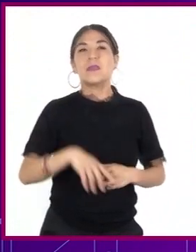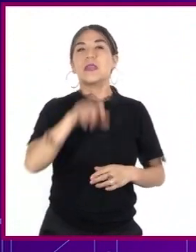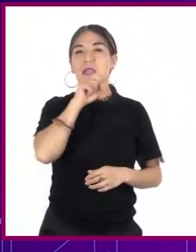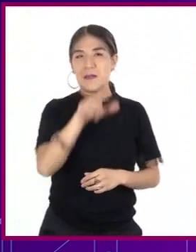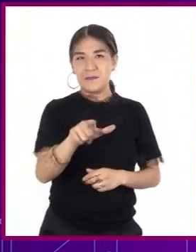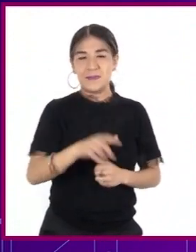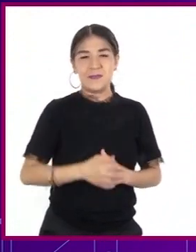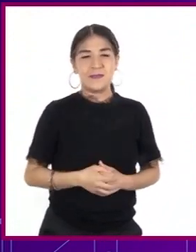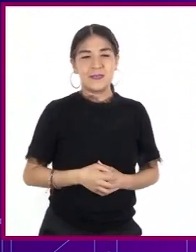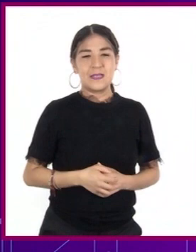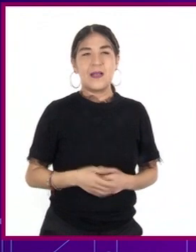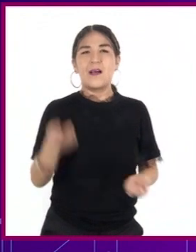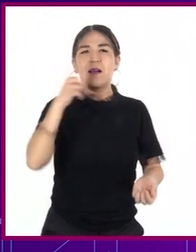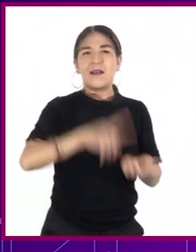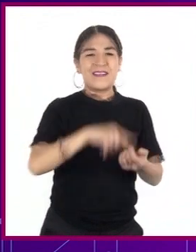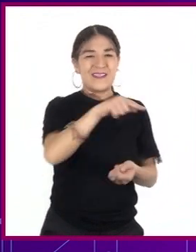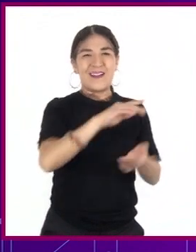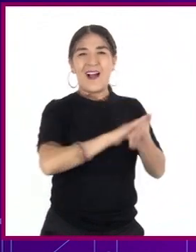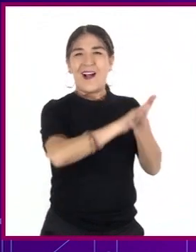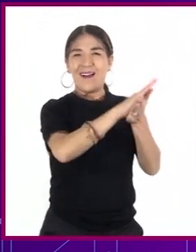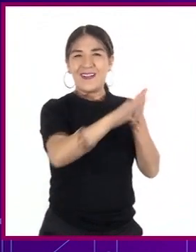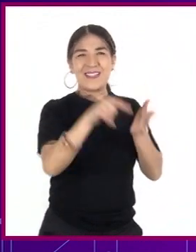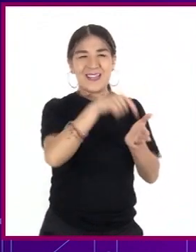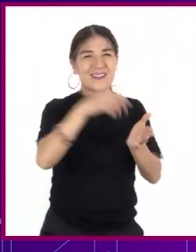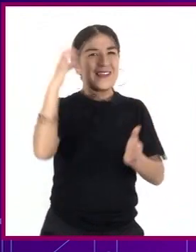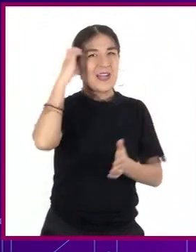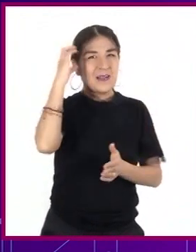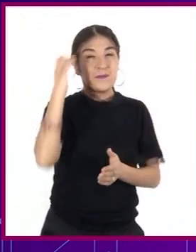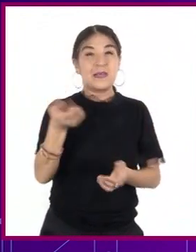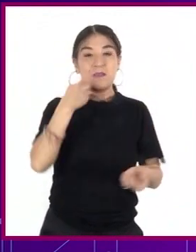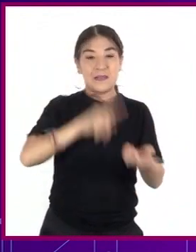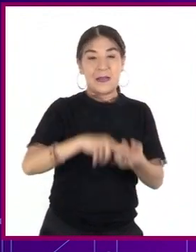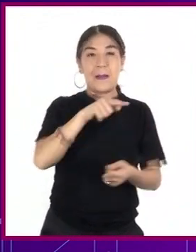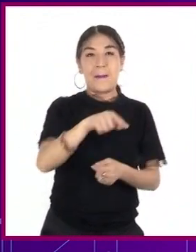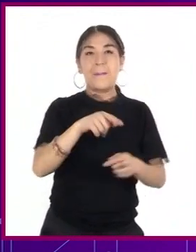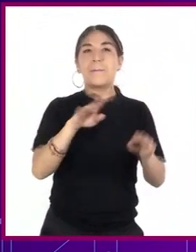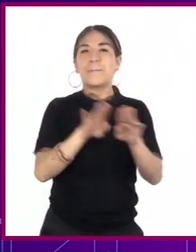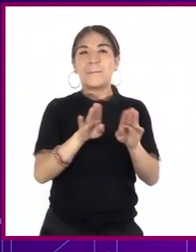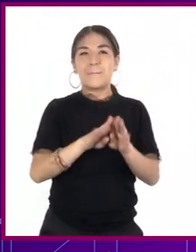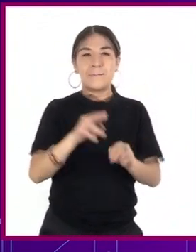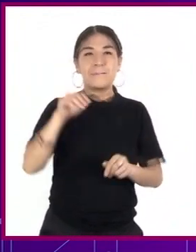Además, como el área de la recámara está dada en metros cuadrados,